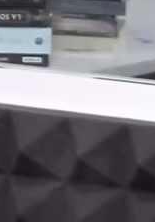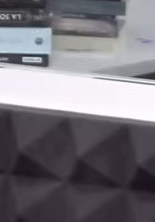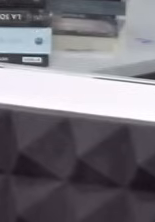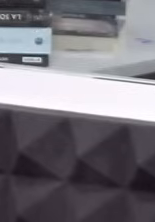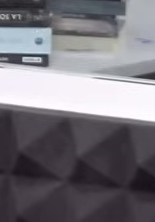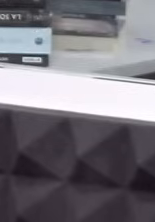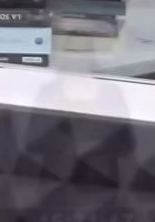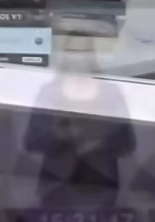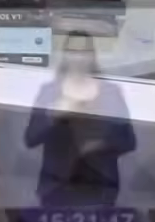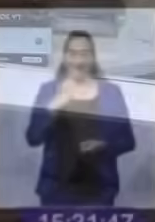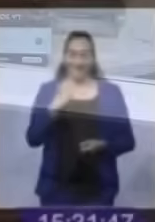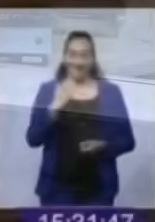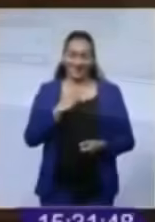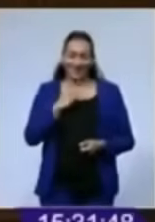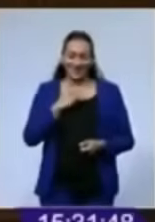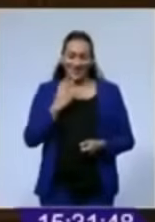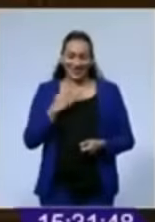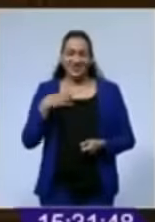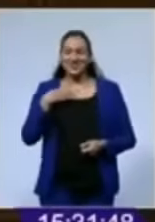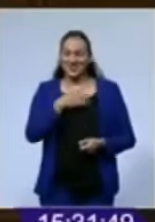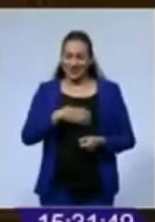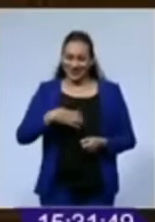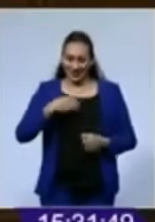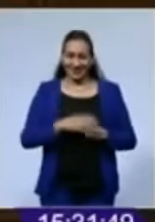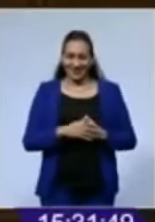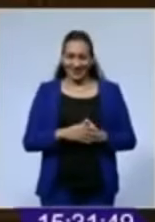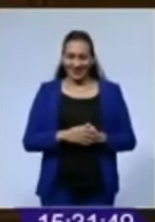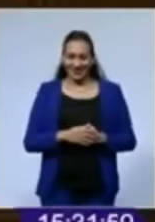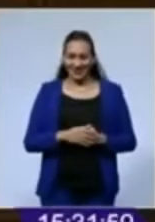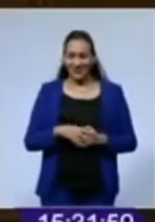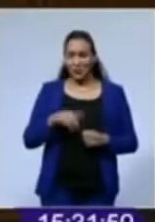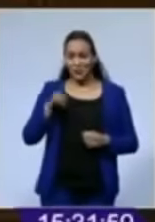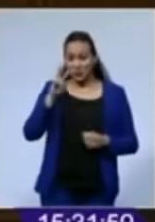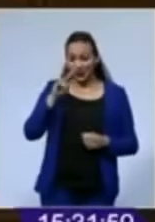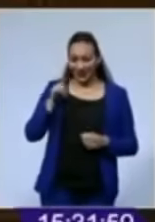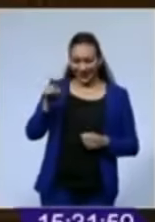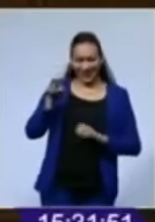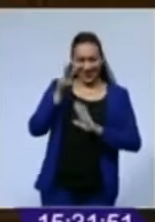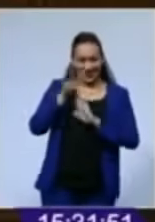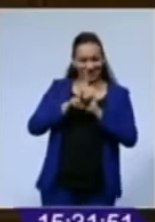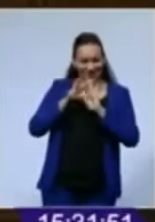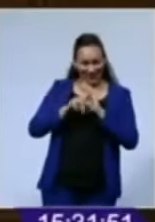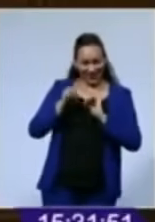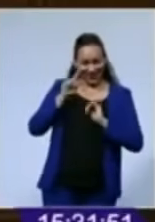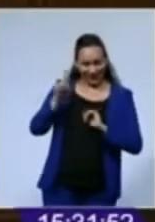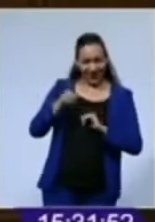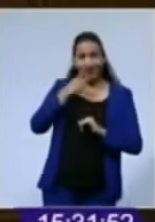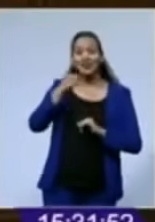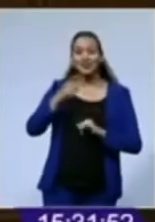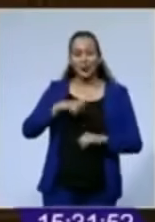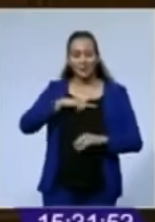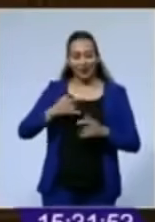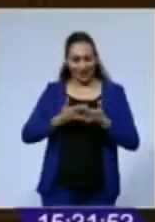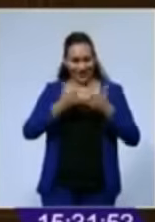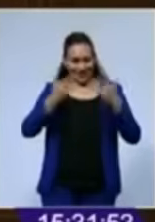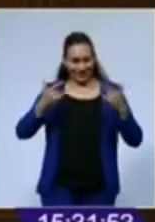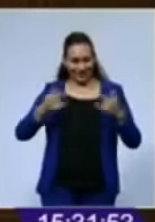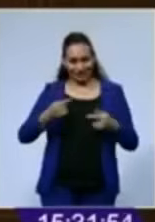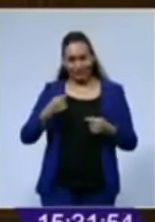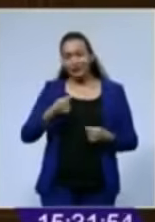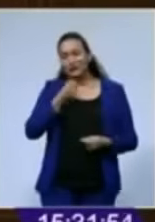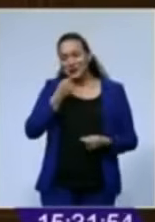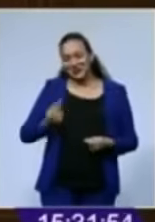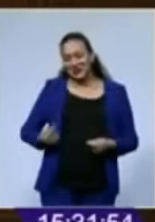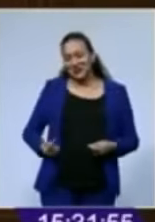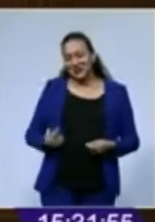trabajo en la suprema corte este jueves 28 de noviembre Los cumple 15 años en la corte para